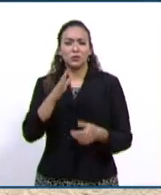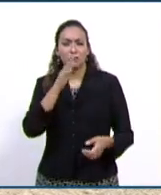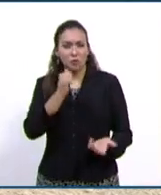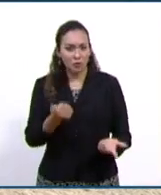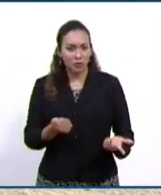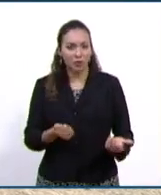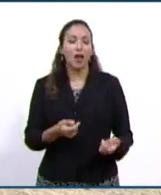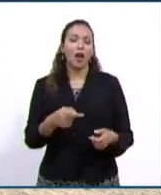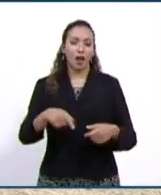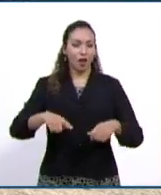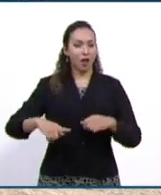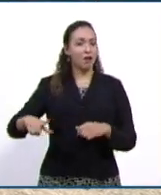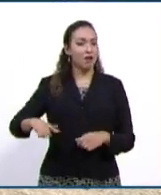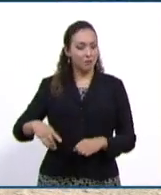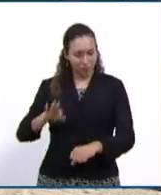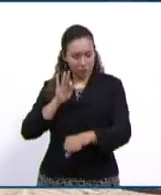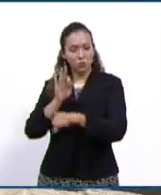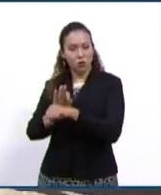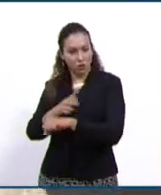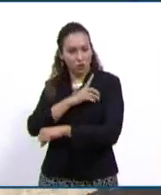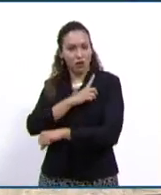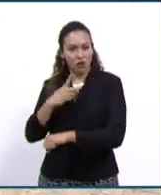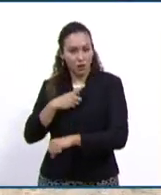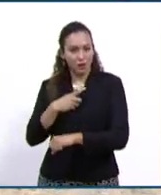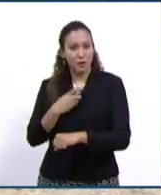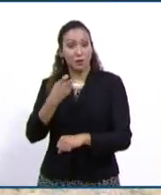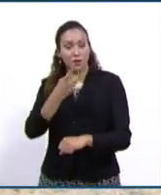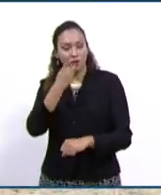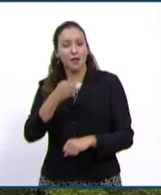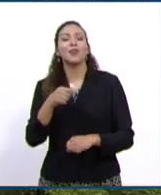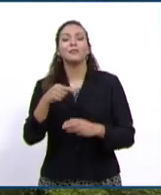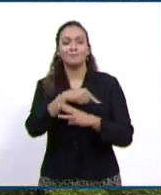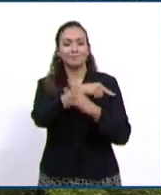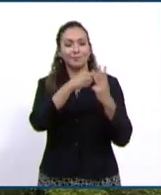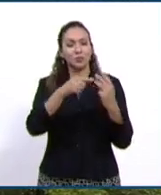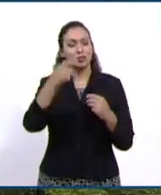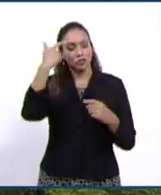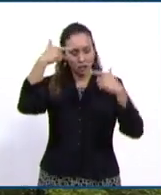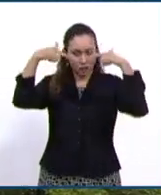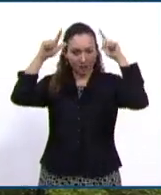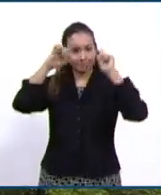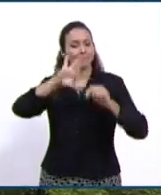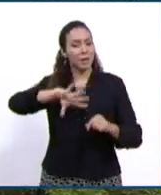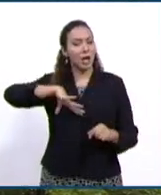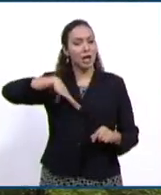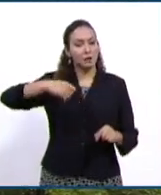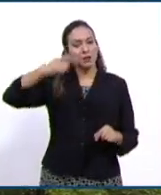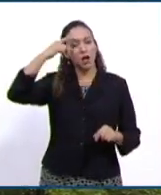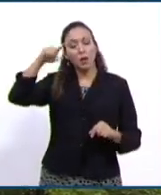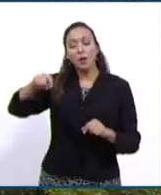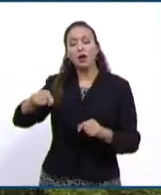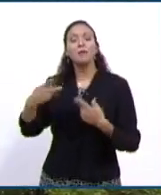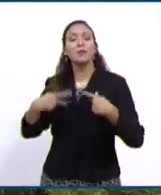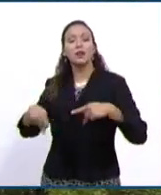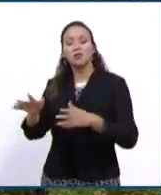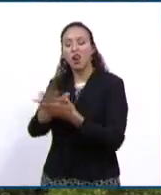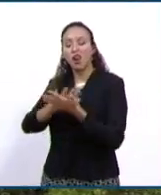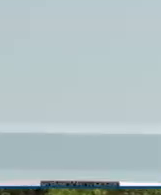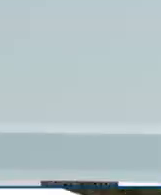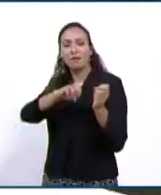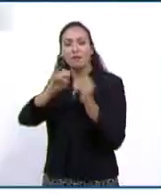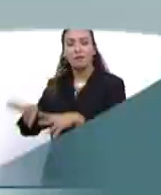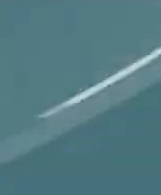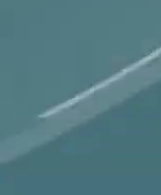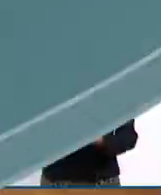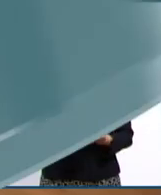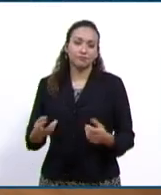de protegerla, usa su posición de manera abusiva para eliminar cualquier rastro de ella.